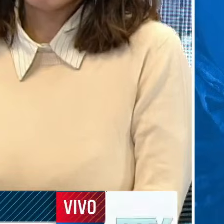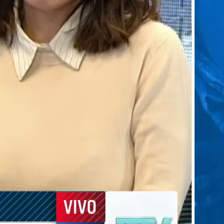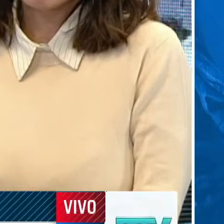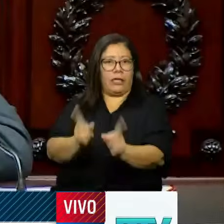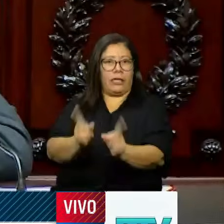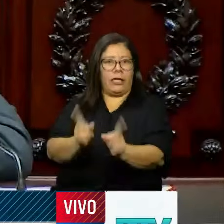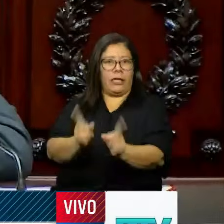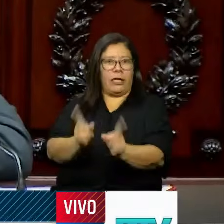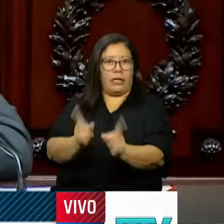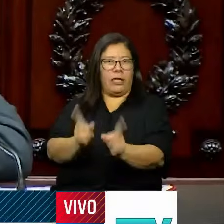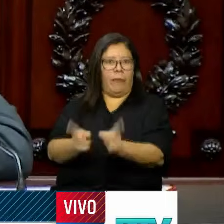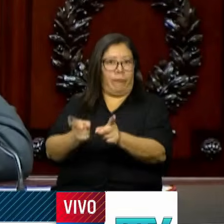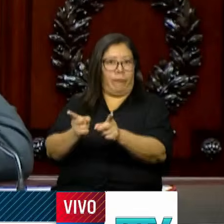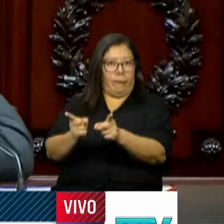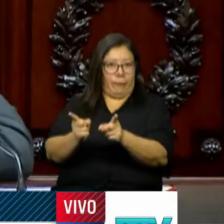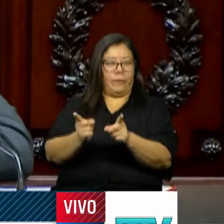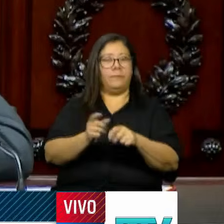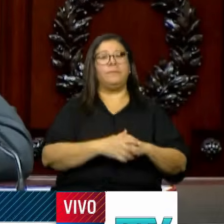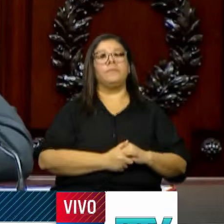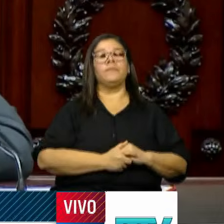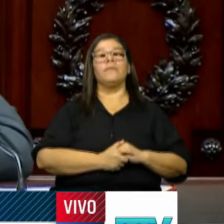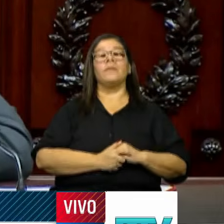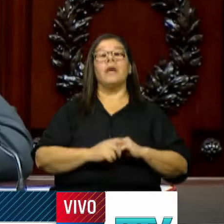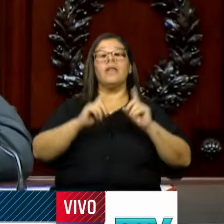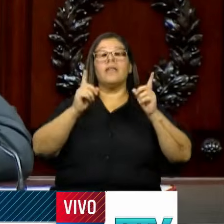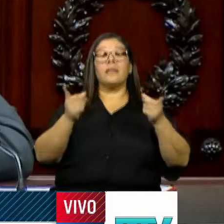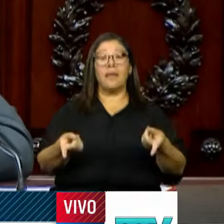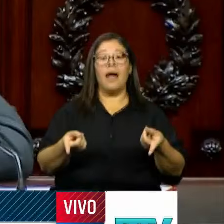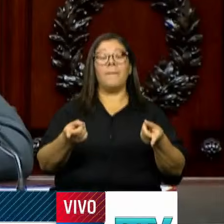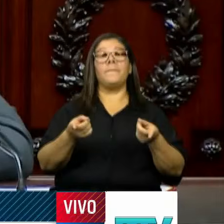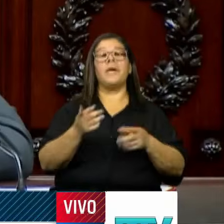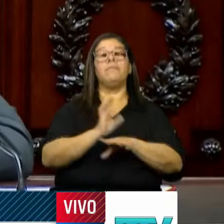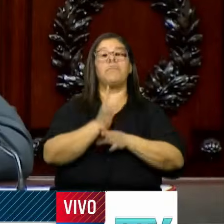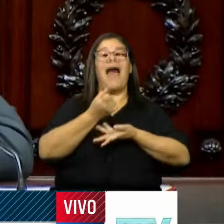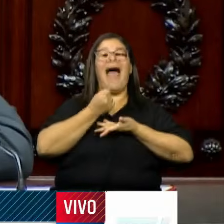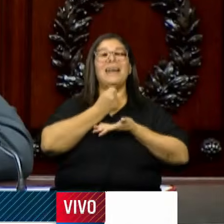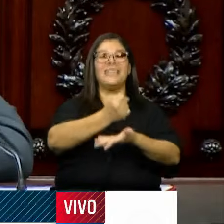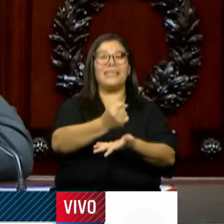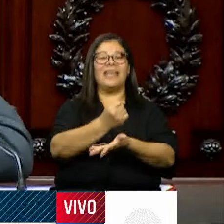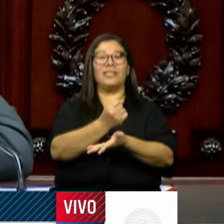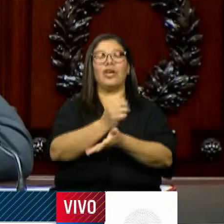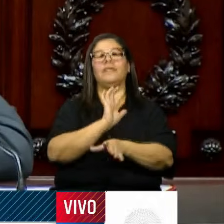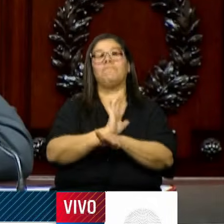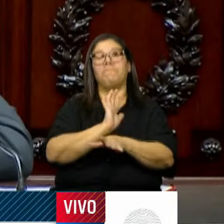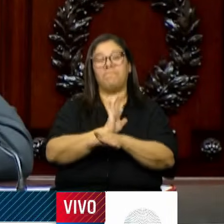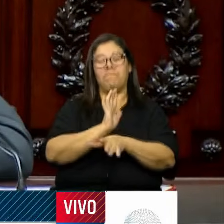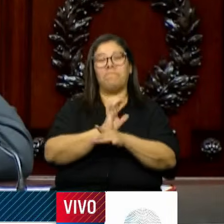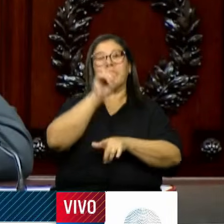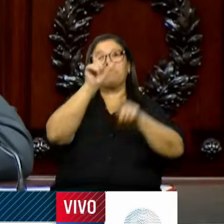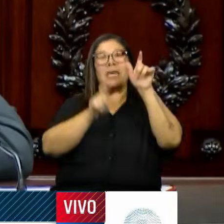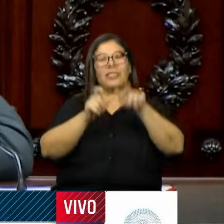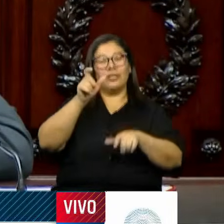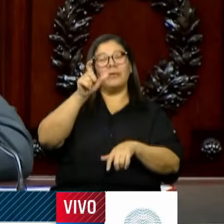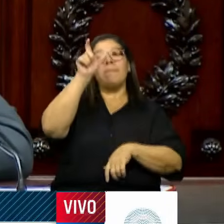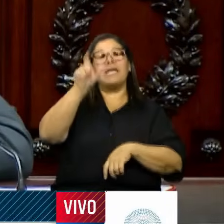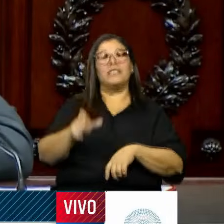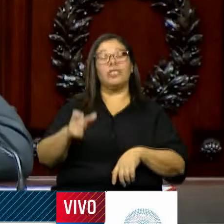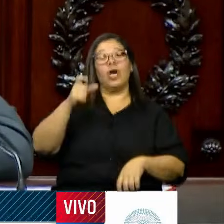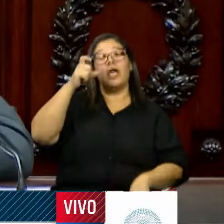Adorni. Se cortaron las asignaciones de privilegio para el presidente de la Nación y